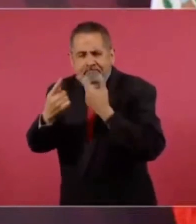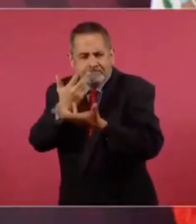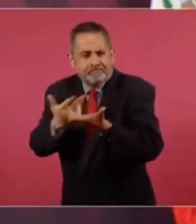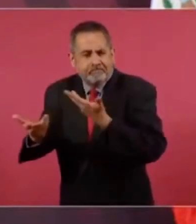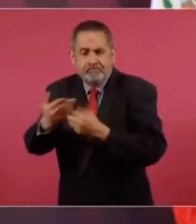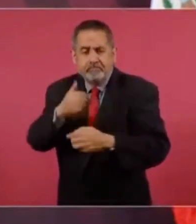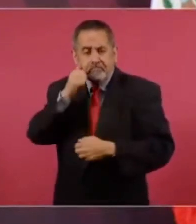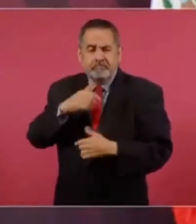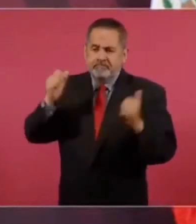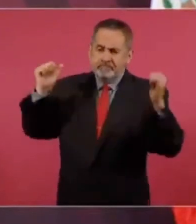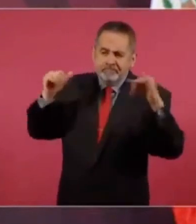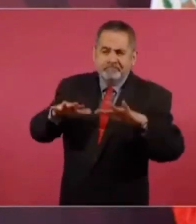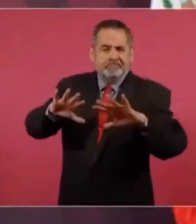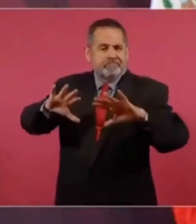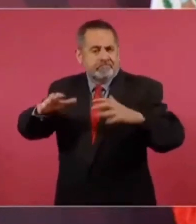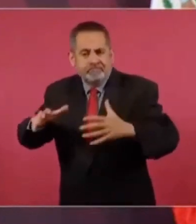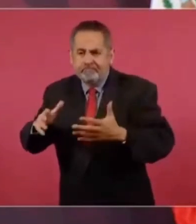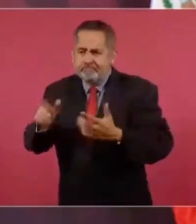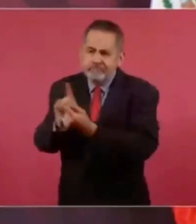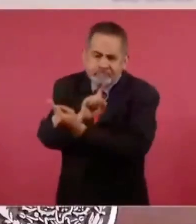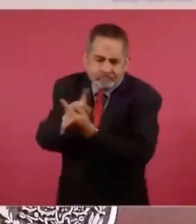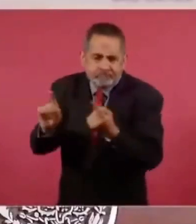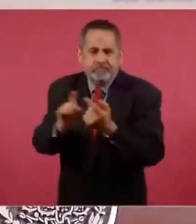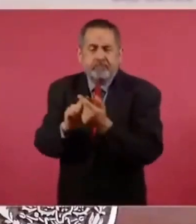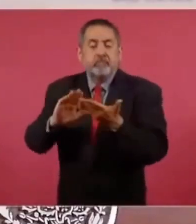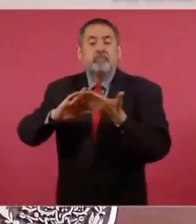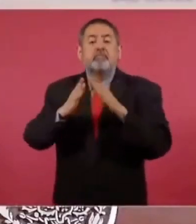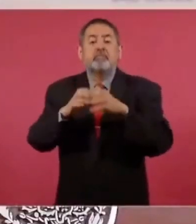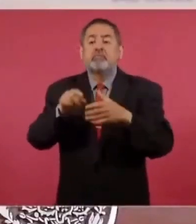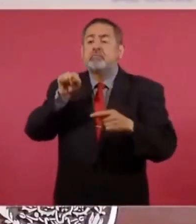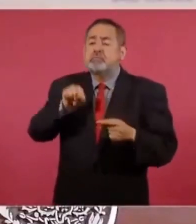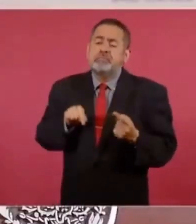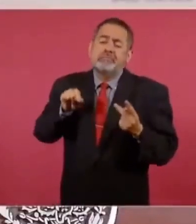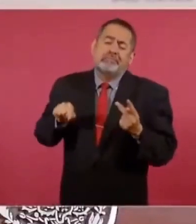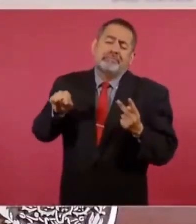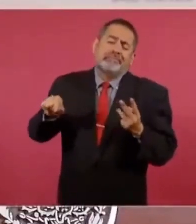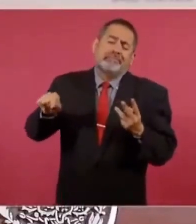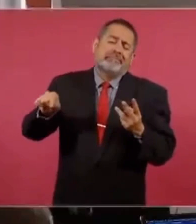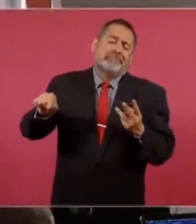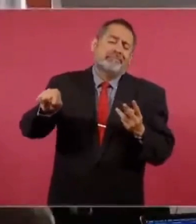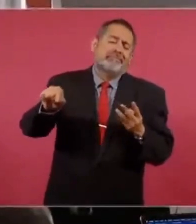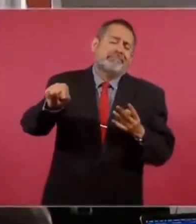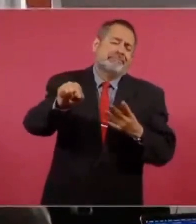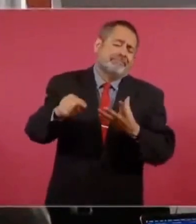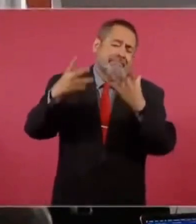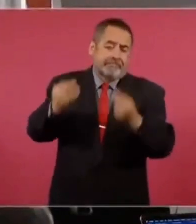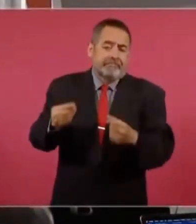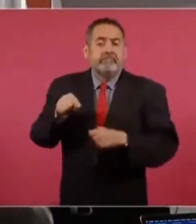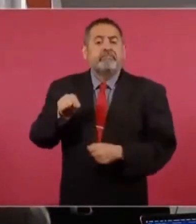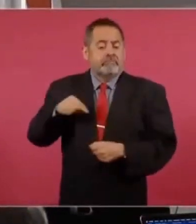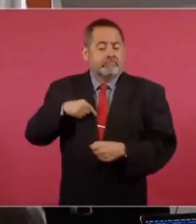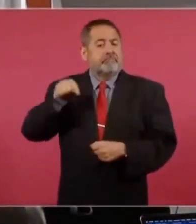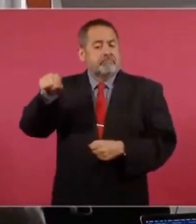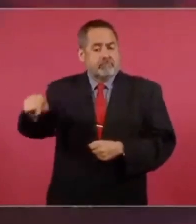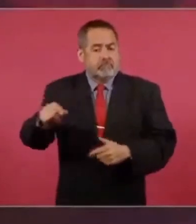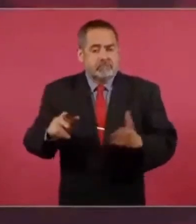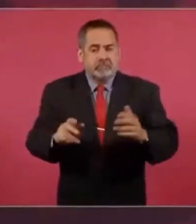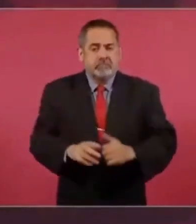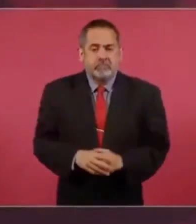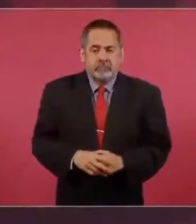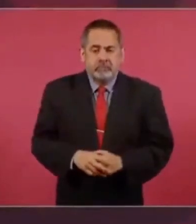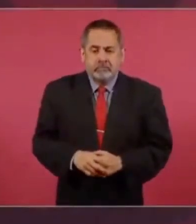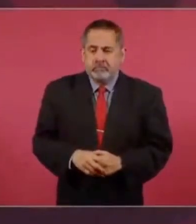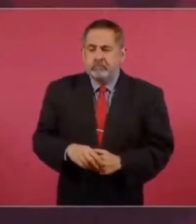en asambleas, comunidad por comunidad, pueblo por pueblo. Que luego